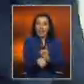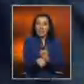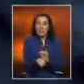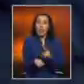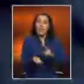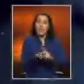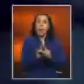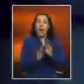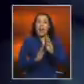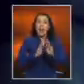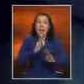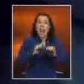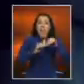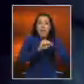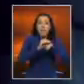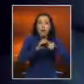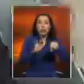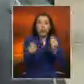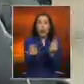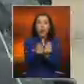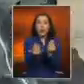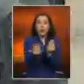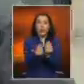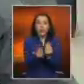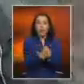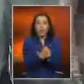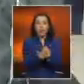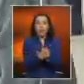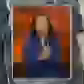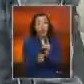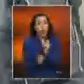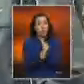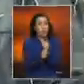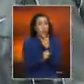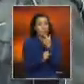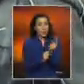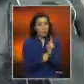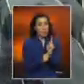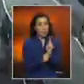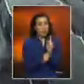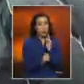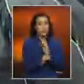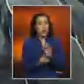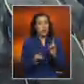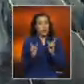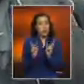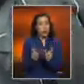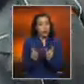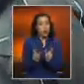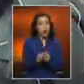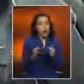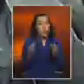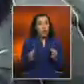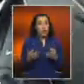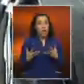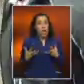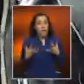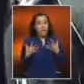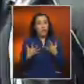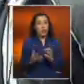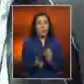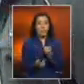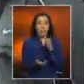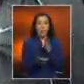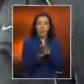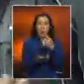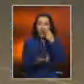un verdadero refugio para sus estudiantes. No ha sido un trabajo fácil mantener a raya las conductas violentas. Primero tú